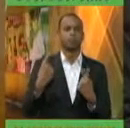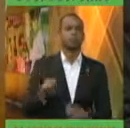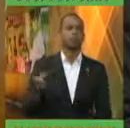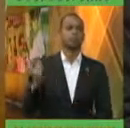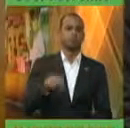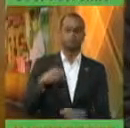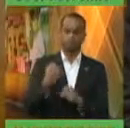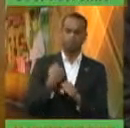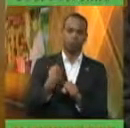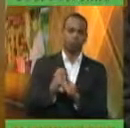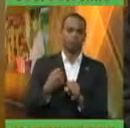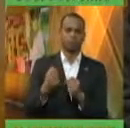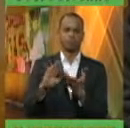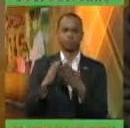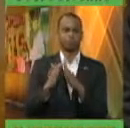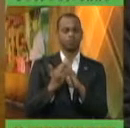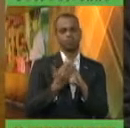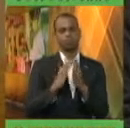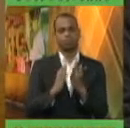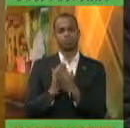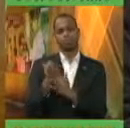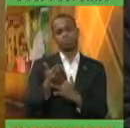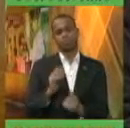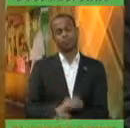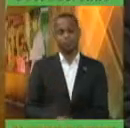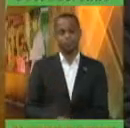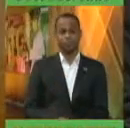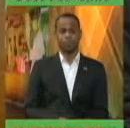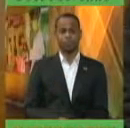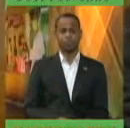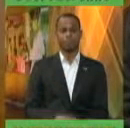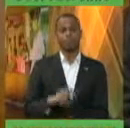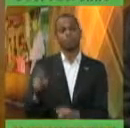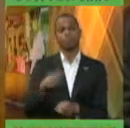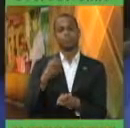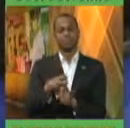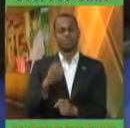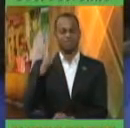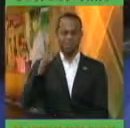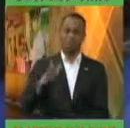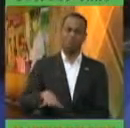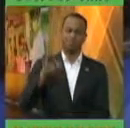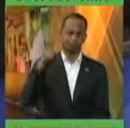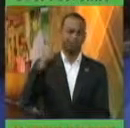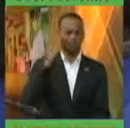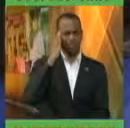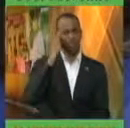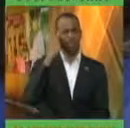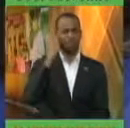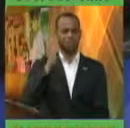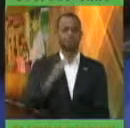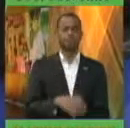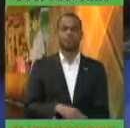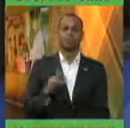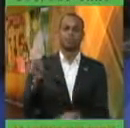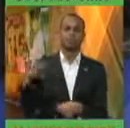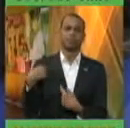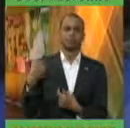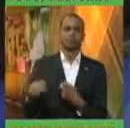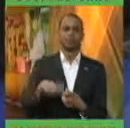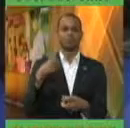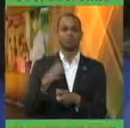hacer eso si ciudades accesibles hay que bregar a descubrir o llegar a ganar que brega nos han dado los